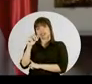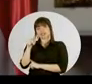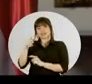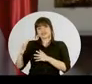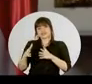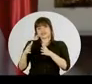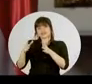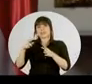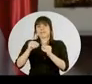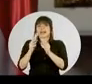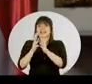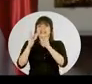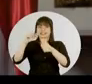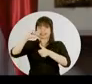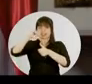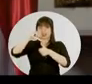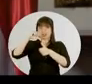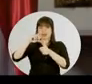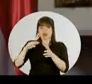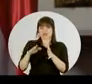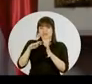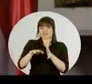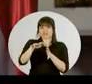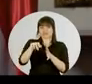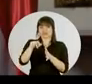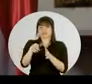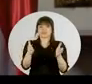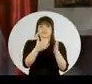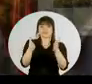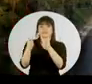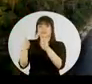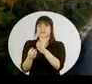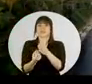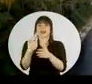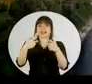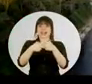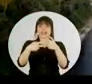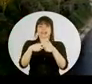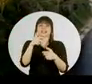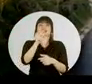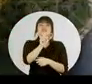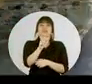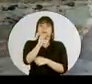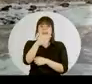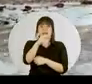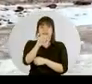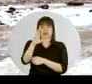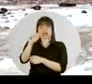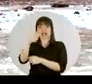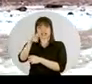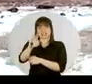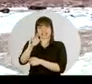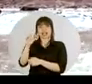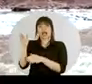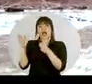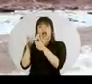coloso que recorre una de las cuencas más grandes de Centroamérica y cuyo caudal mueve a las plantas hidroeléctricas de Río Macho, Cachí